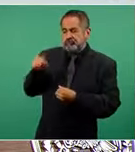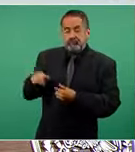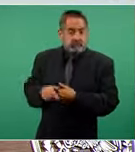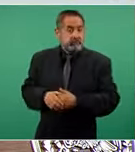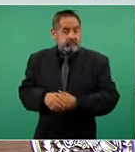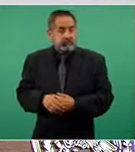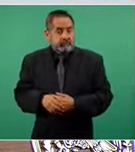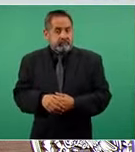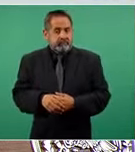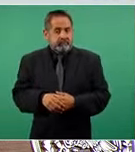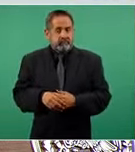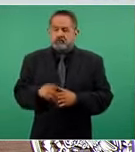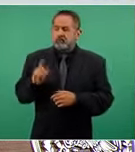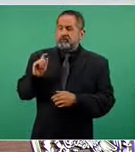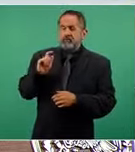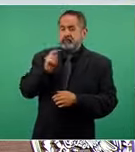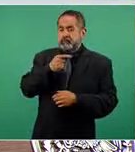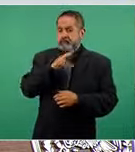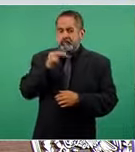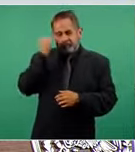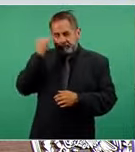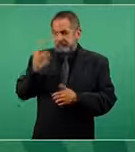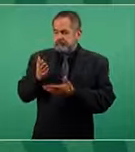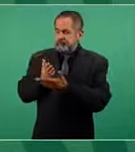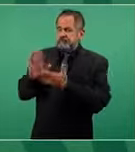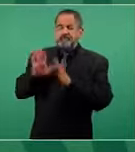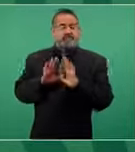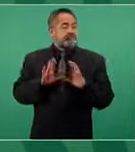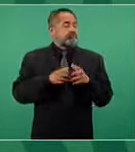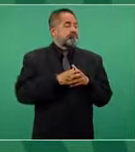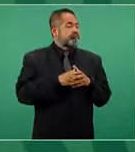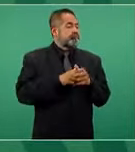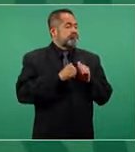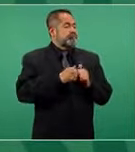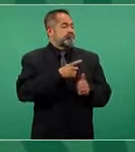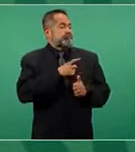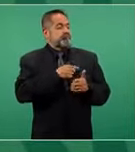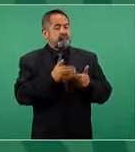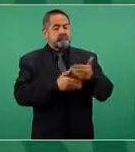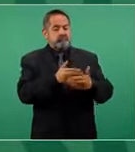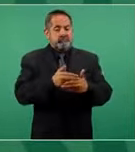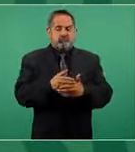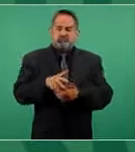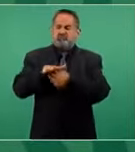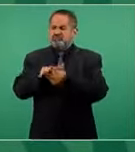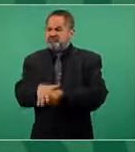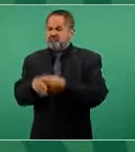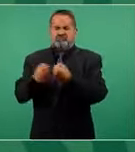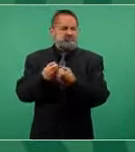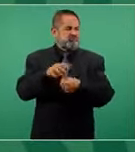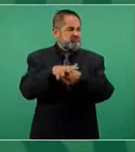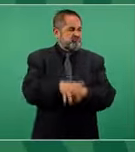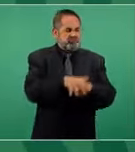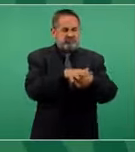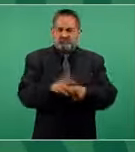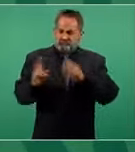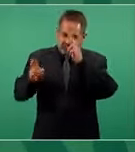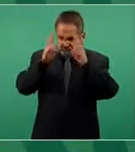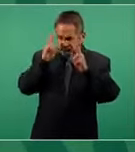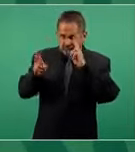y no apostar solo a el uso de la fuerza, a medidas coercitivas.